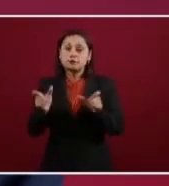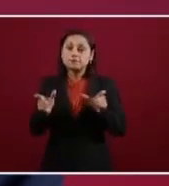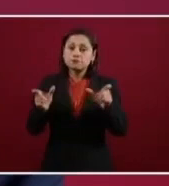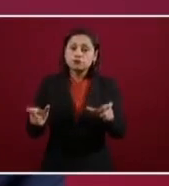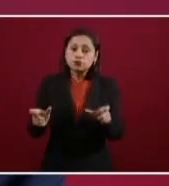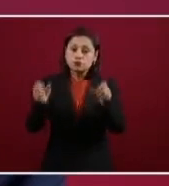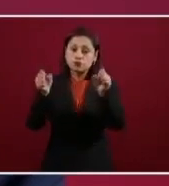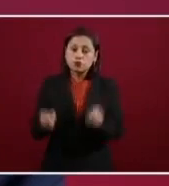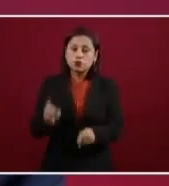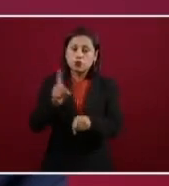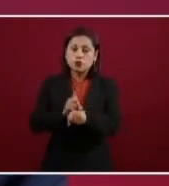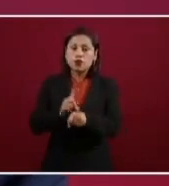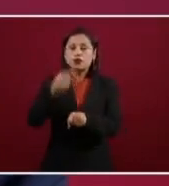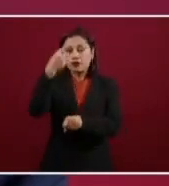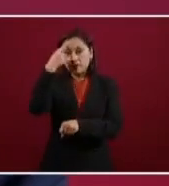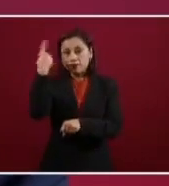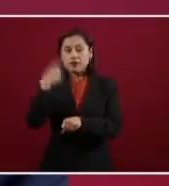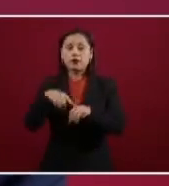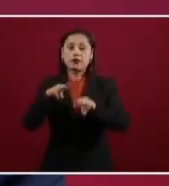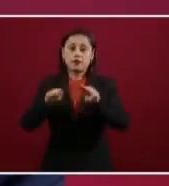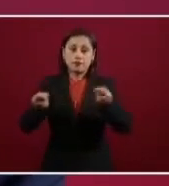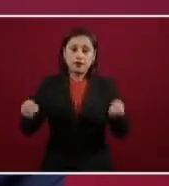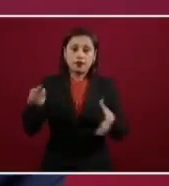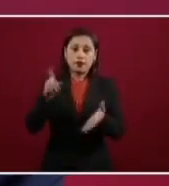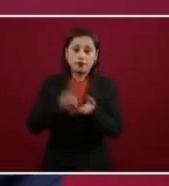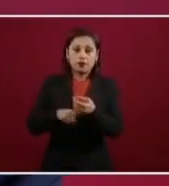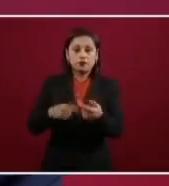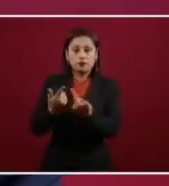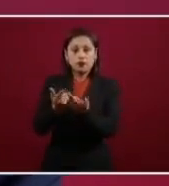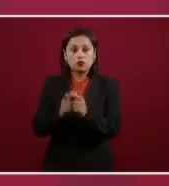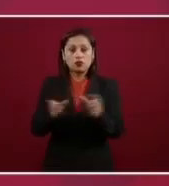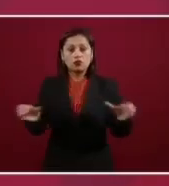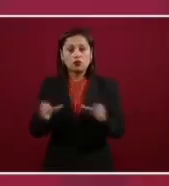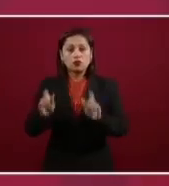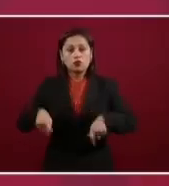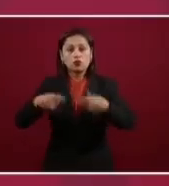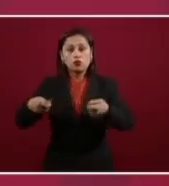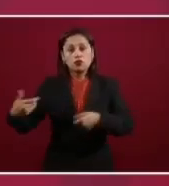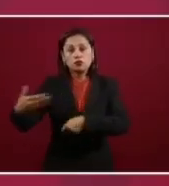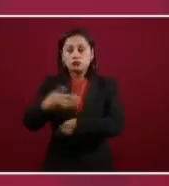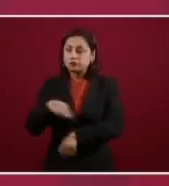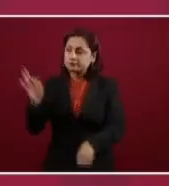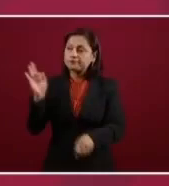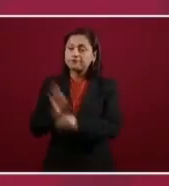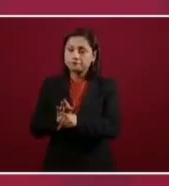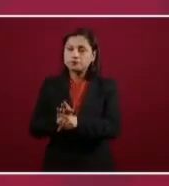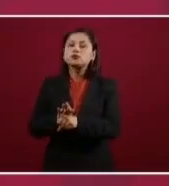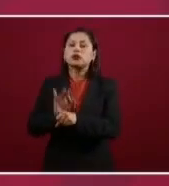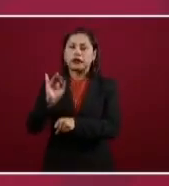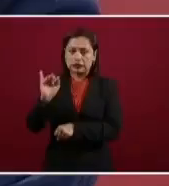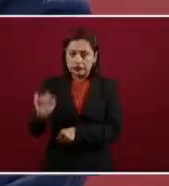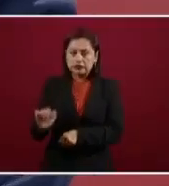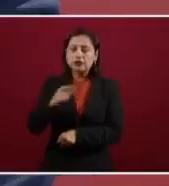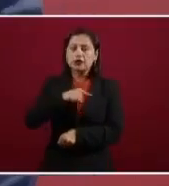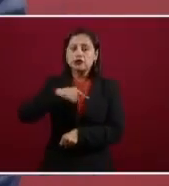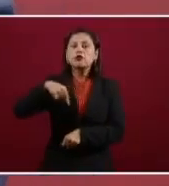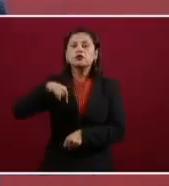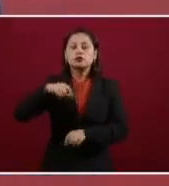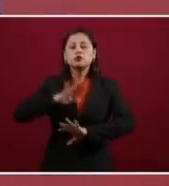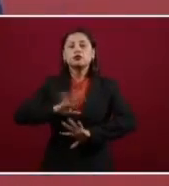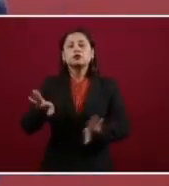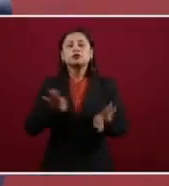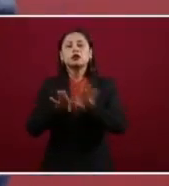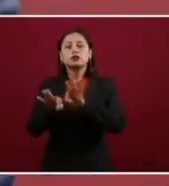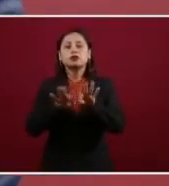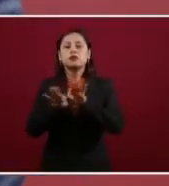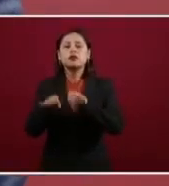y estamos ya trabajando en eso que nos vamos a apoyar mucho en la